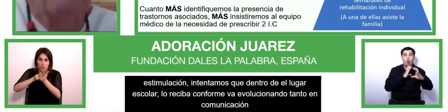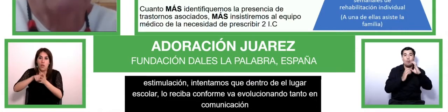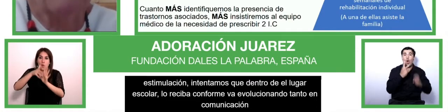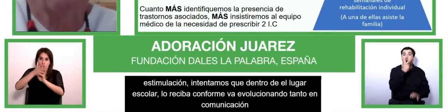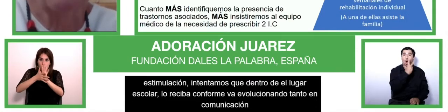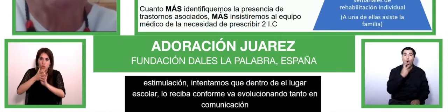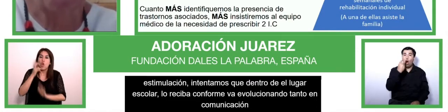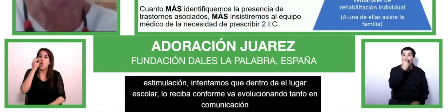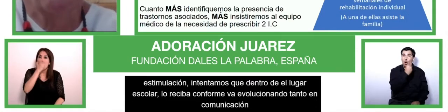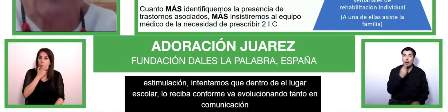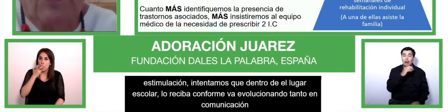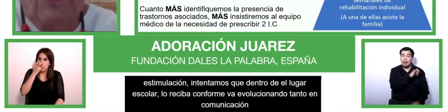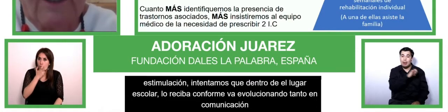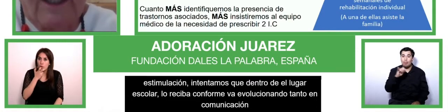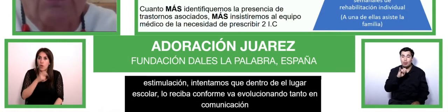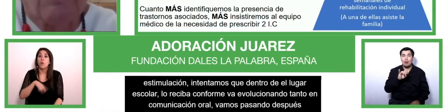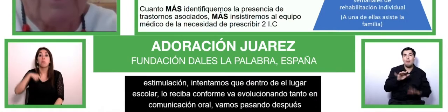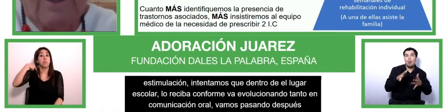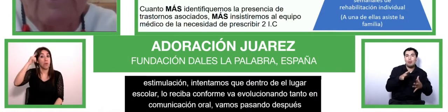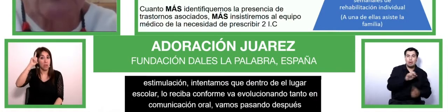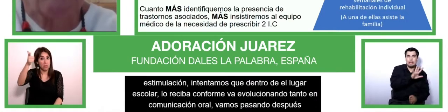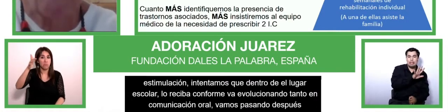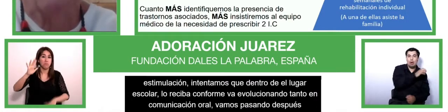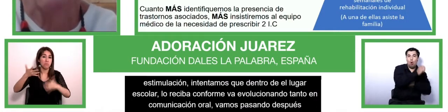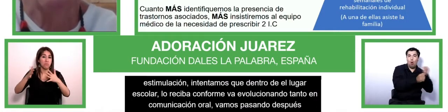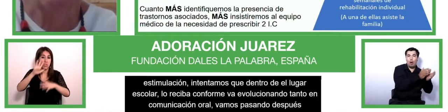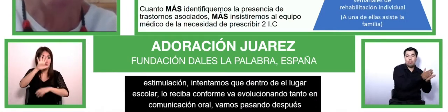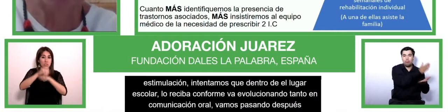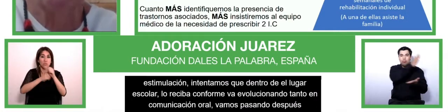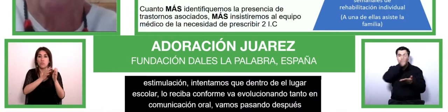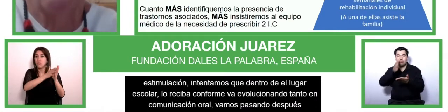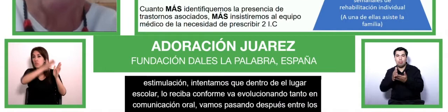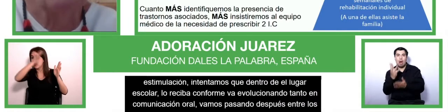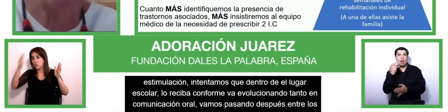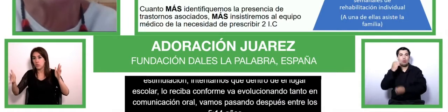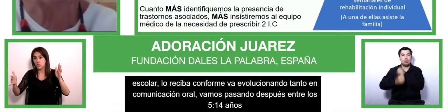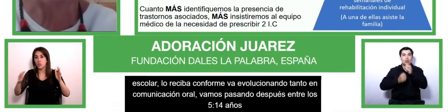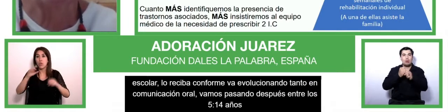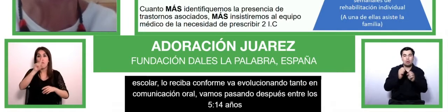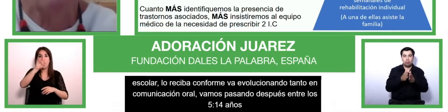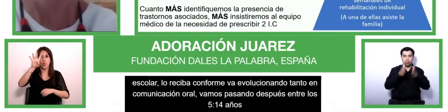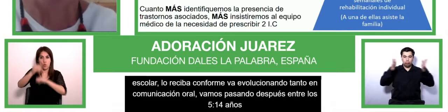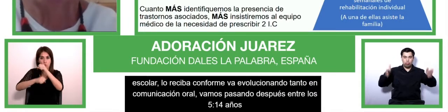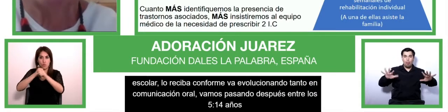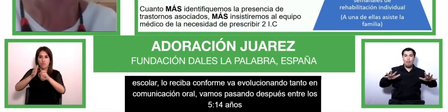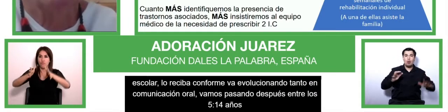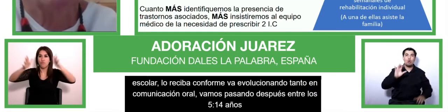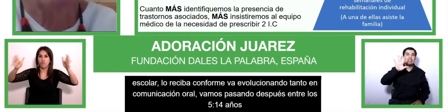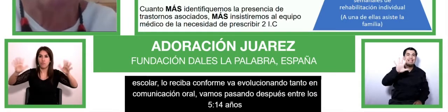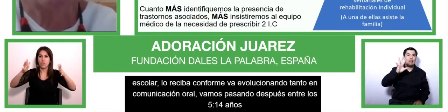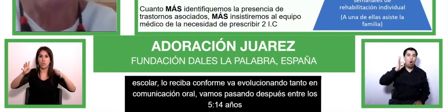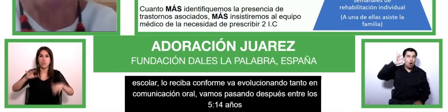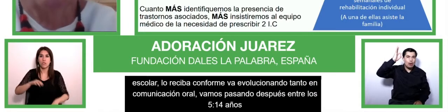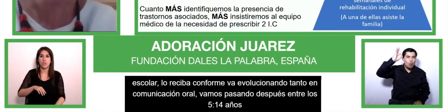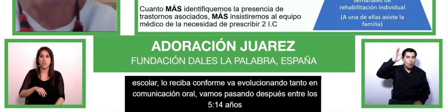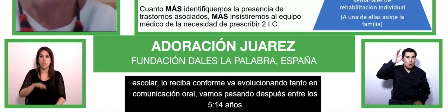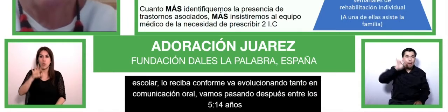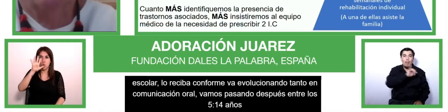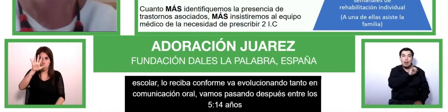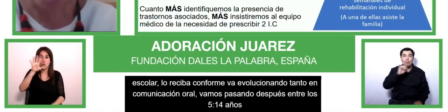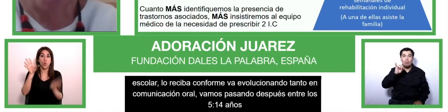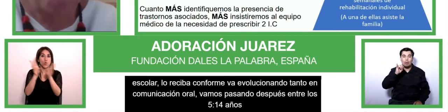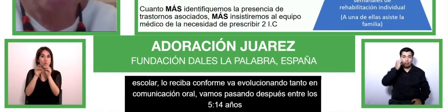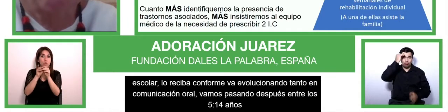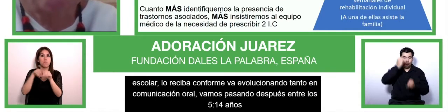bimodal como en comunicación oral, basando después en los 14 años, como aquí, unas 5 sesiones, para terminar en